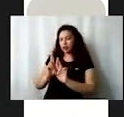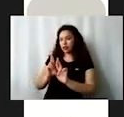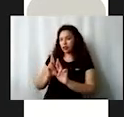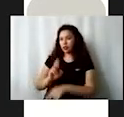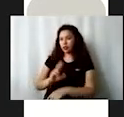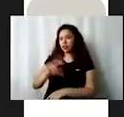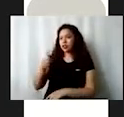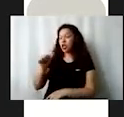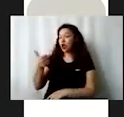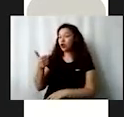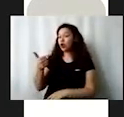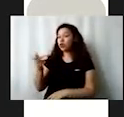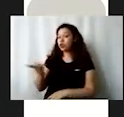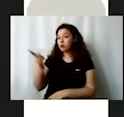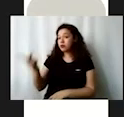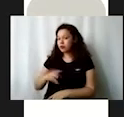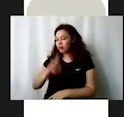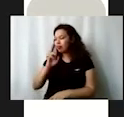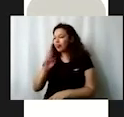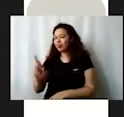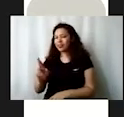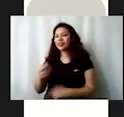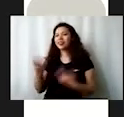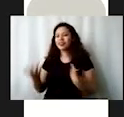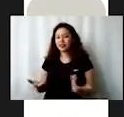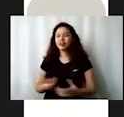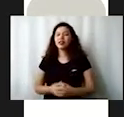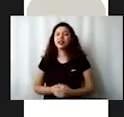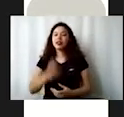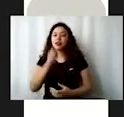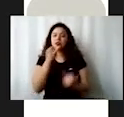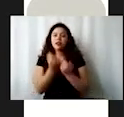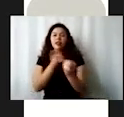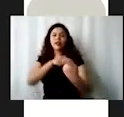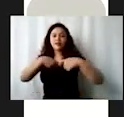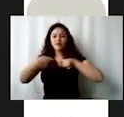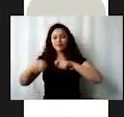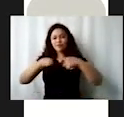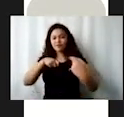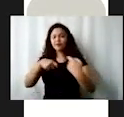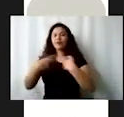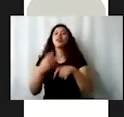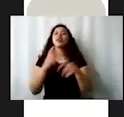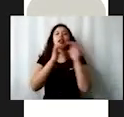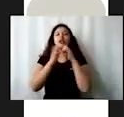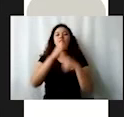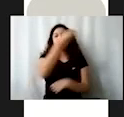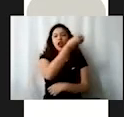contestando otras. De ahí que también tiene esa flexibilidad la entrevista